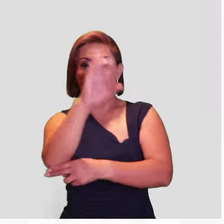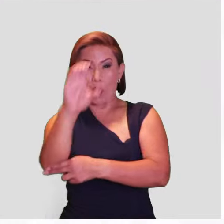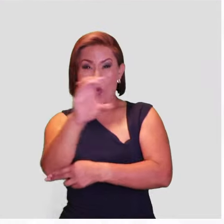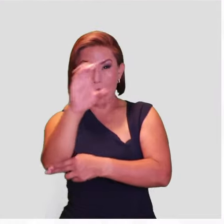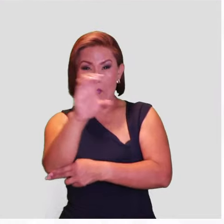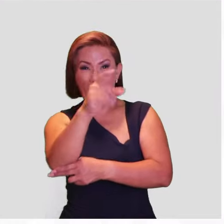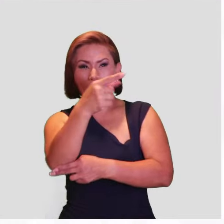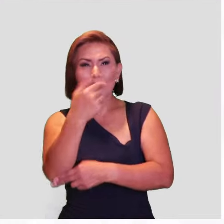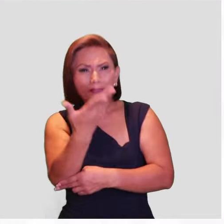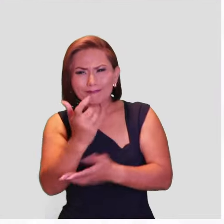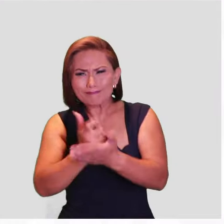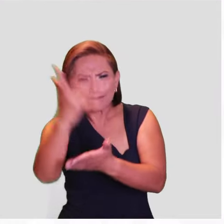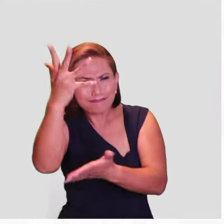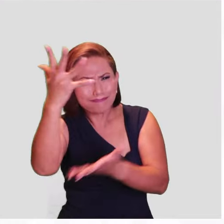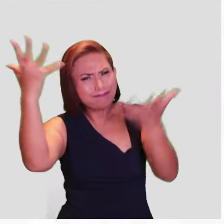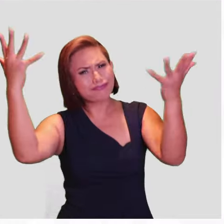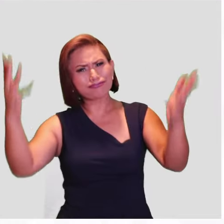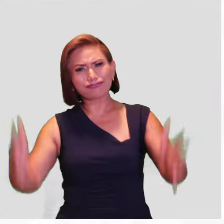Río.